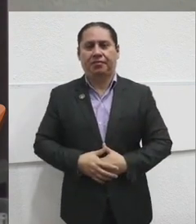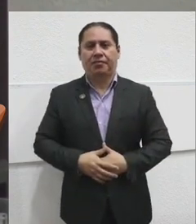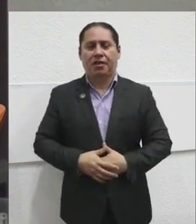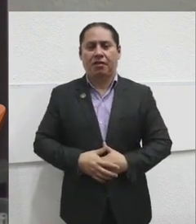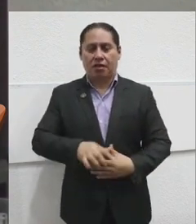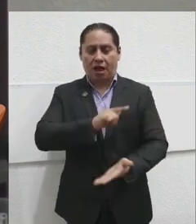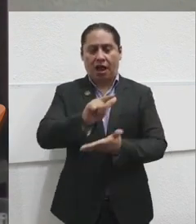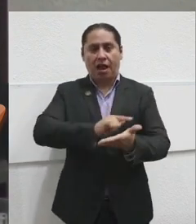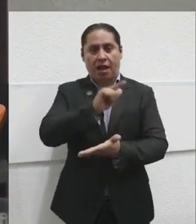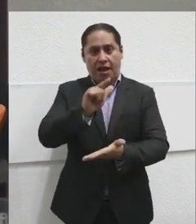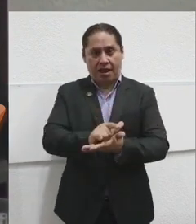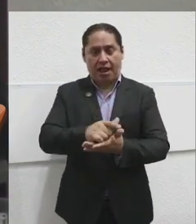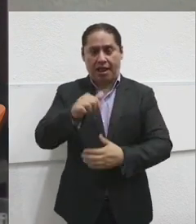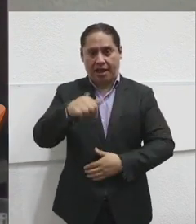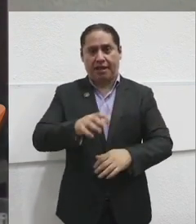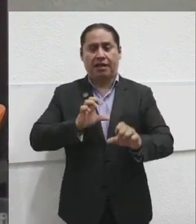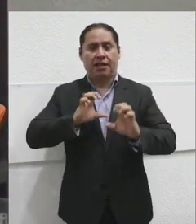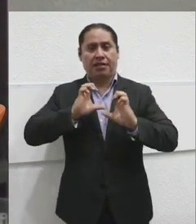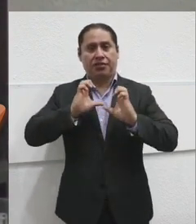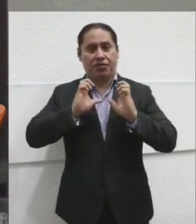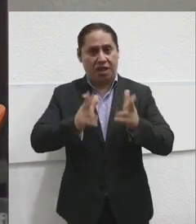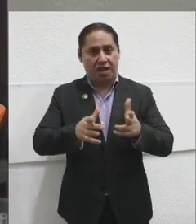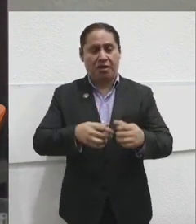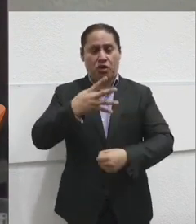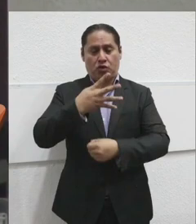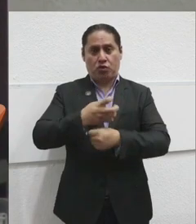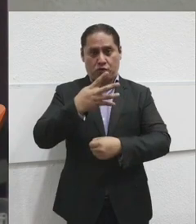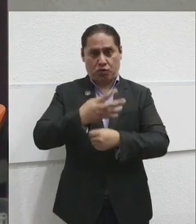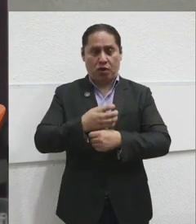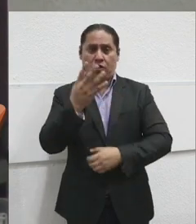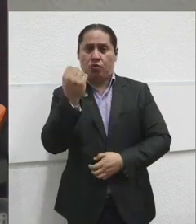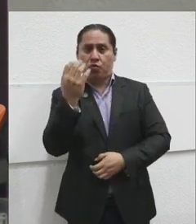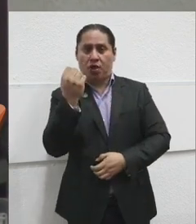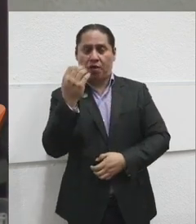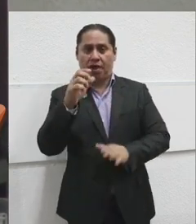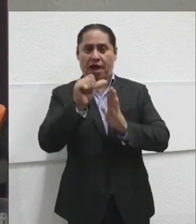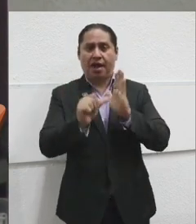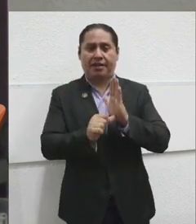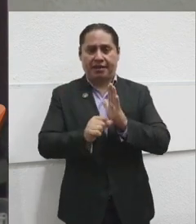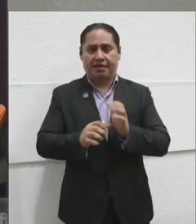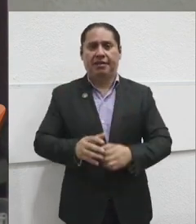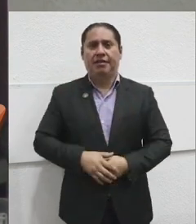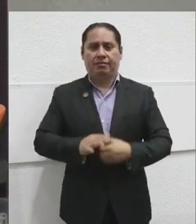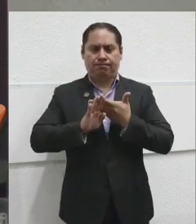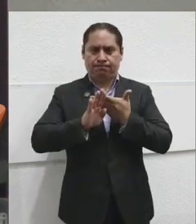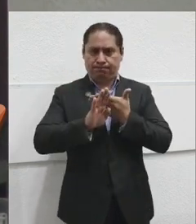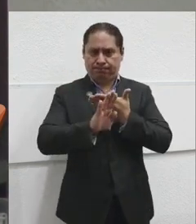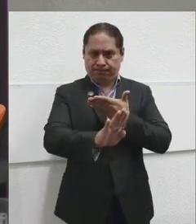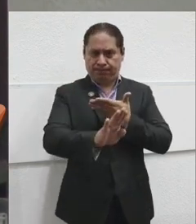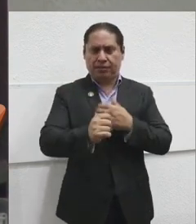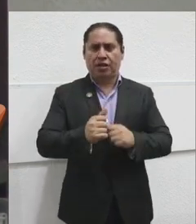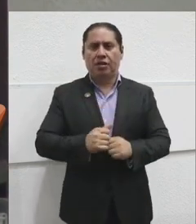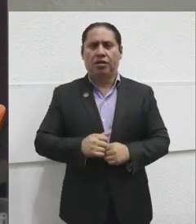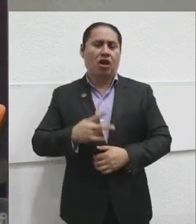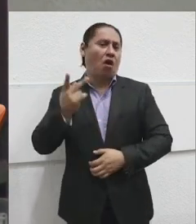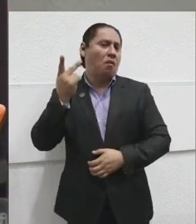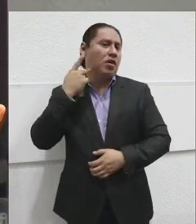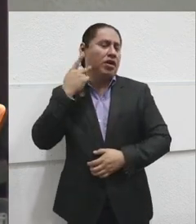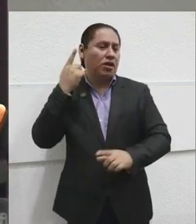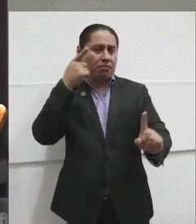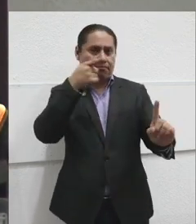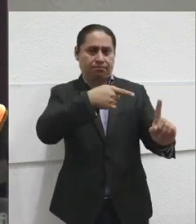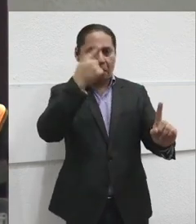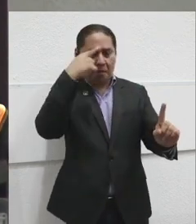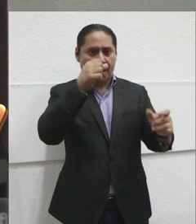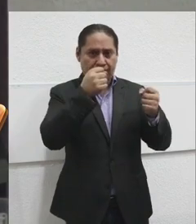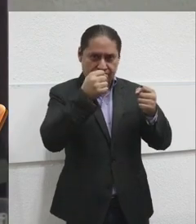normativo del Estado de Chiapas, en el artículo 9 de nuestra Constitución, se prevé el impulso a las políticas dirigidas a garantizar